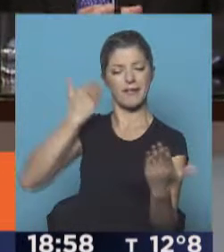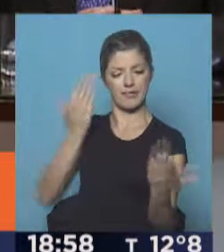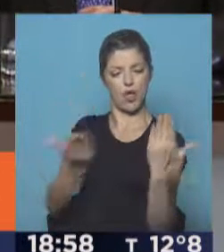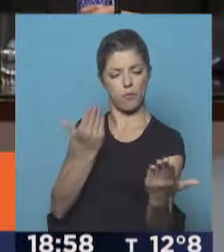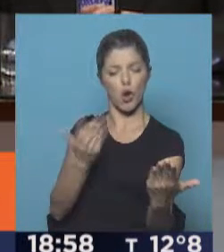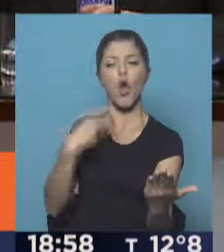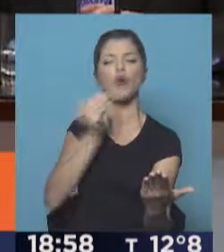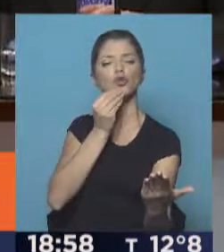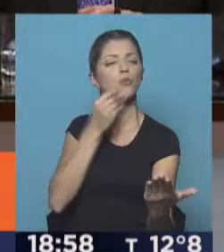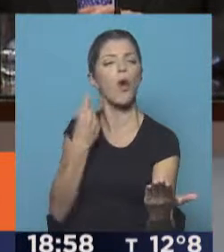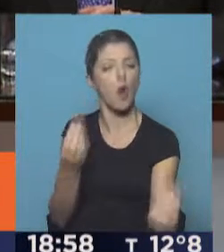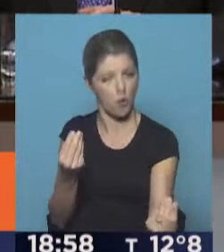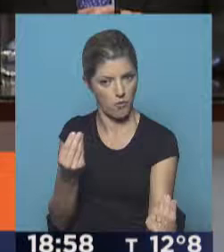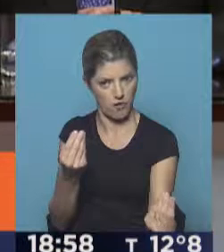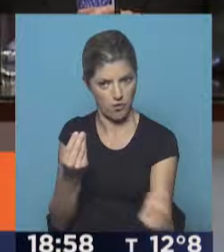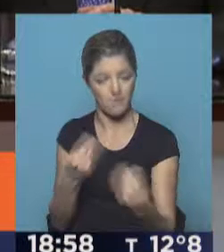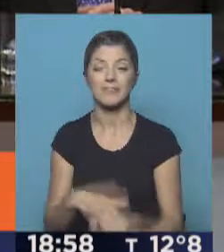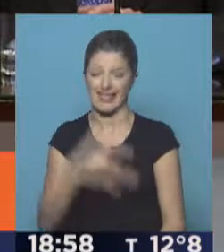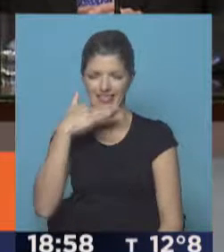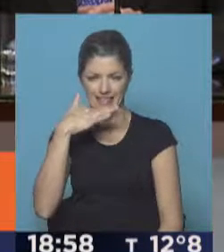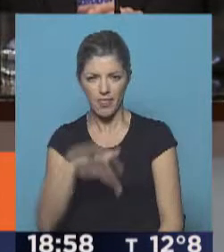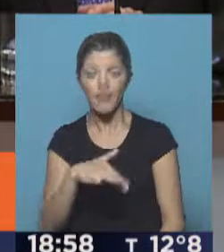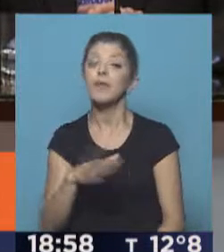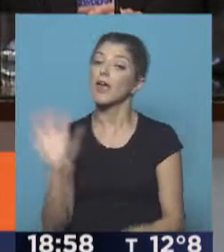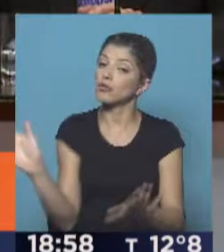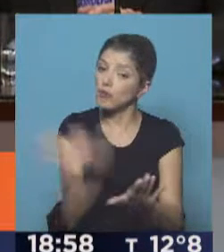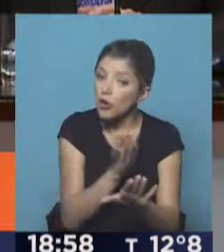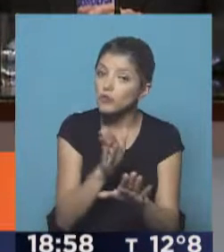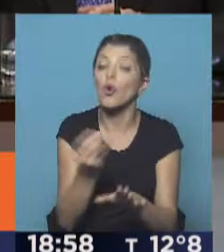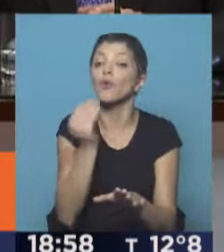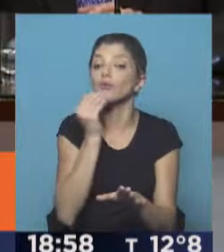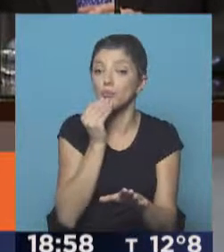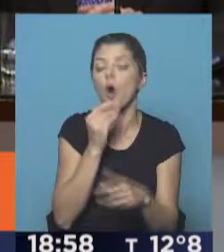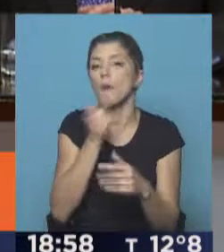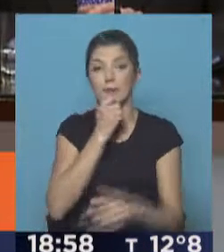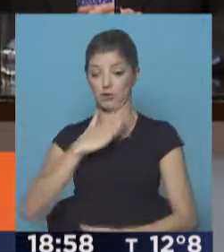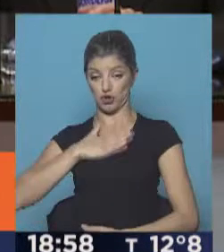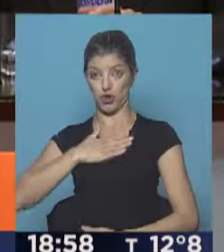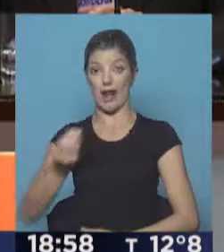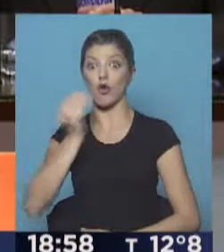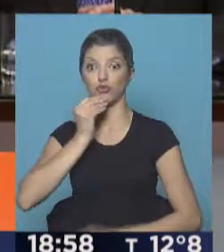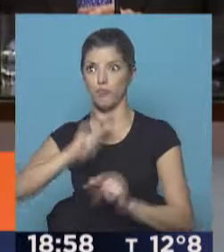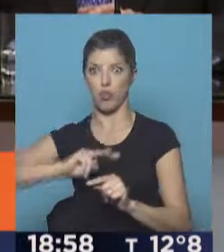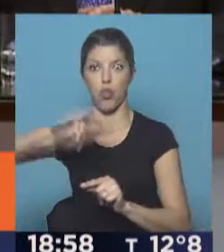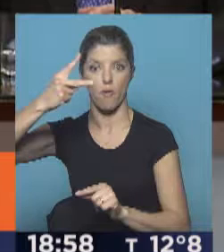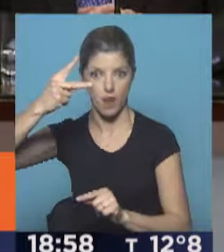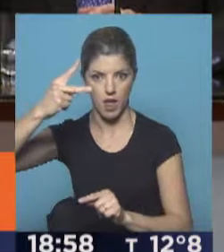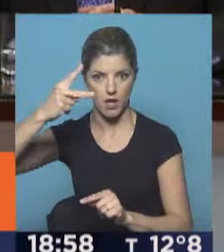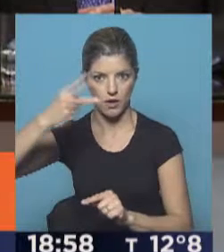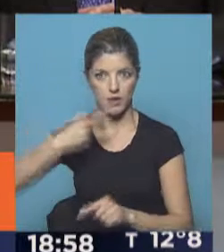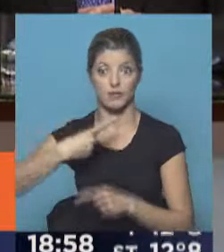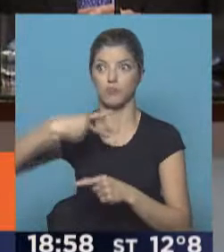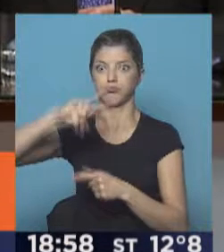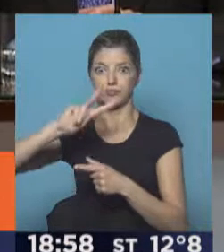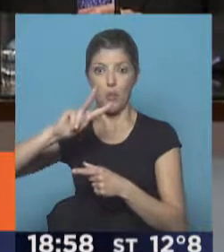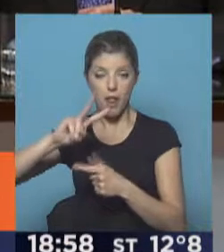que es un recurso limitado y que posiblemente cuando multiplicamos nuestro consumo muy fuertemente de un bimestre a